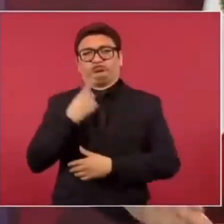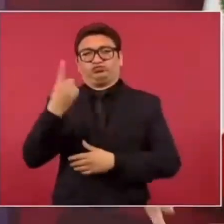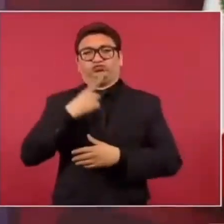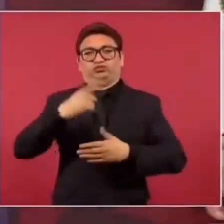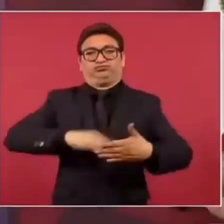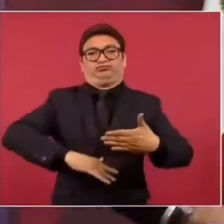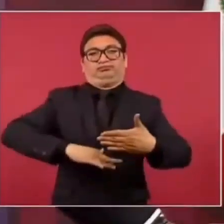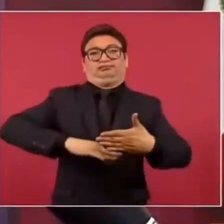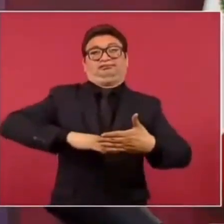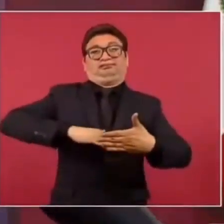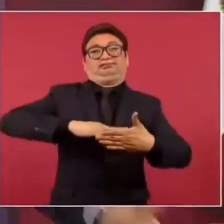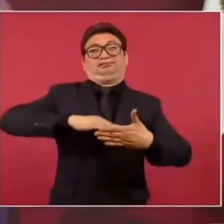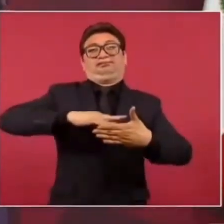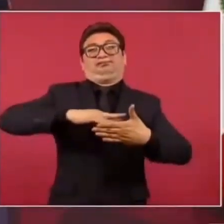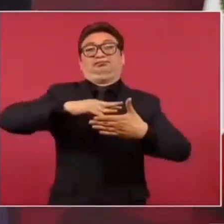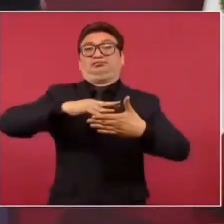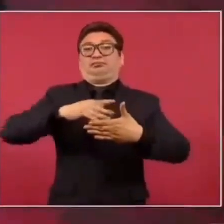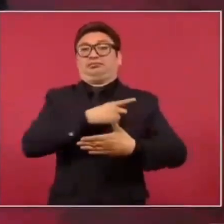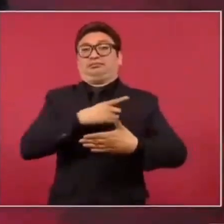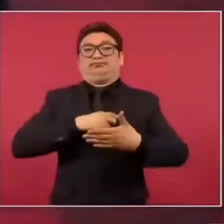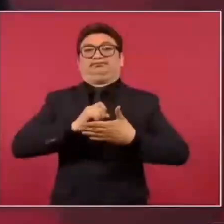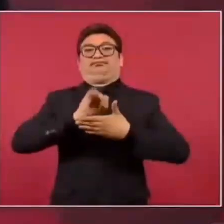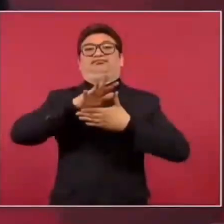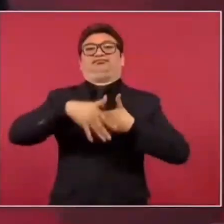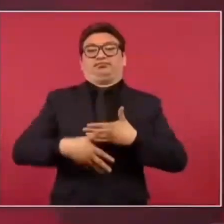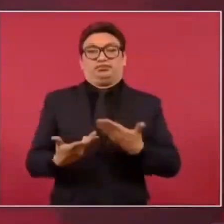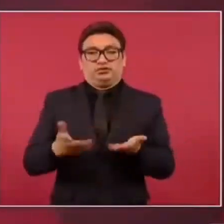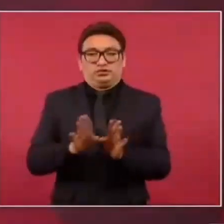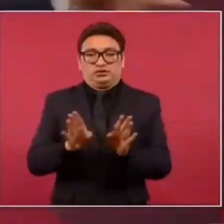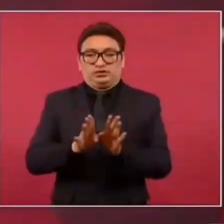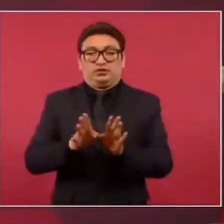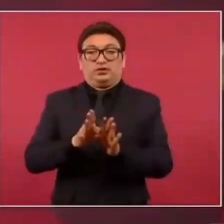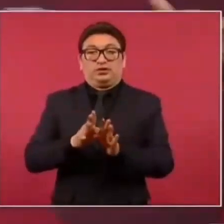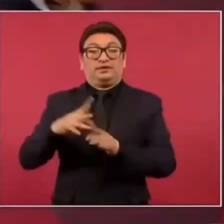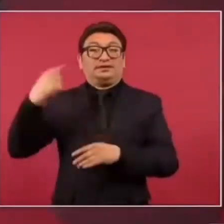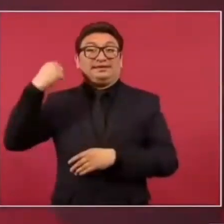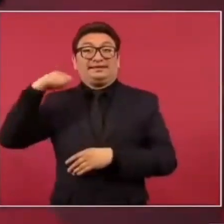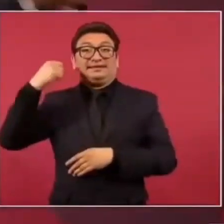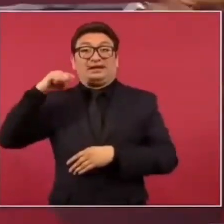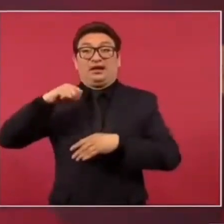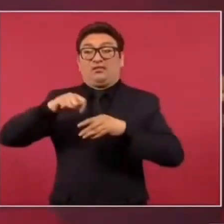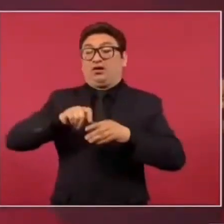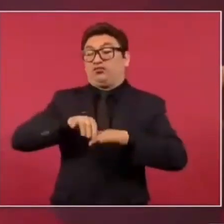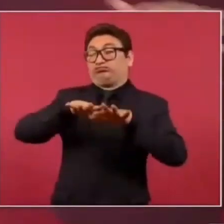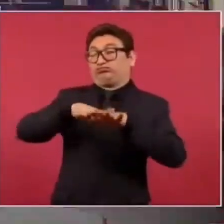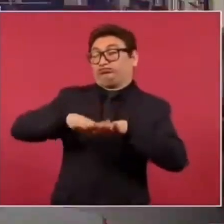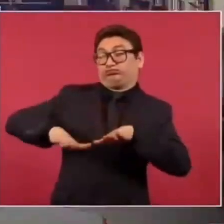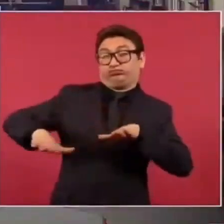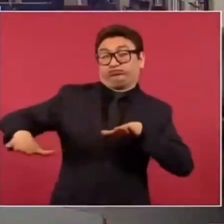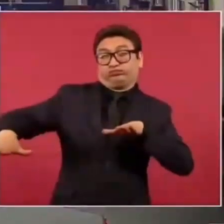de llenar y entonces tienen que soltar agua. Y como Tabasco es una planicie,